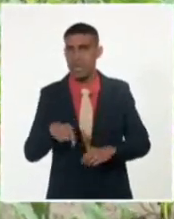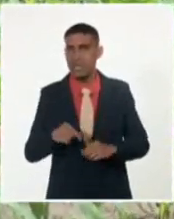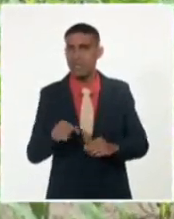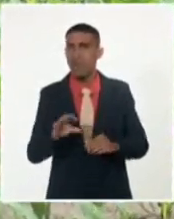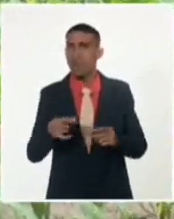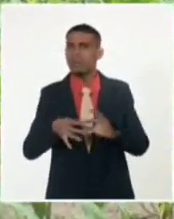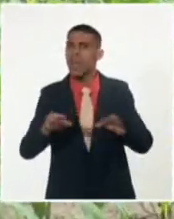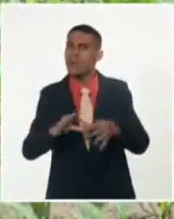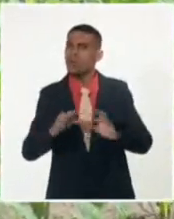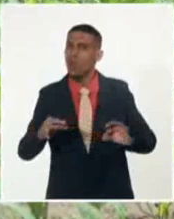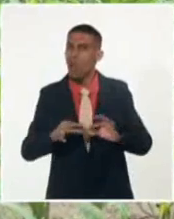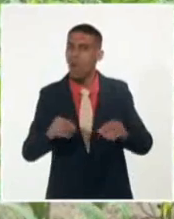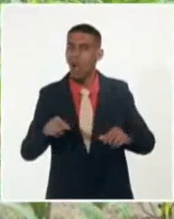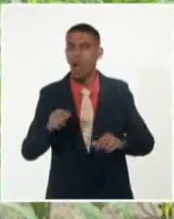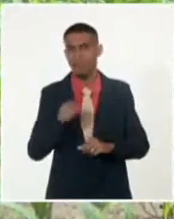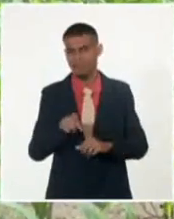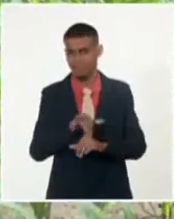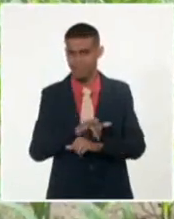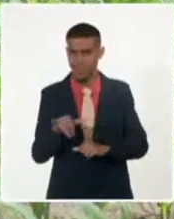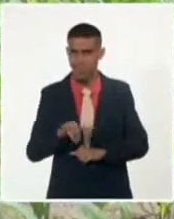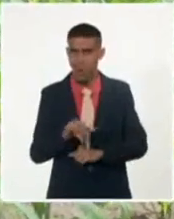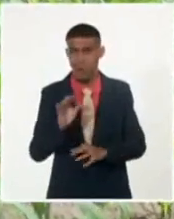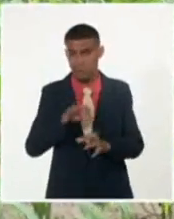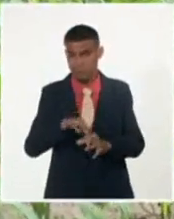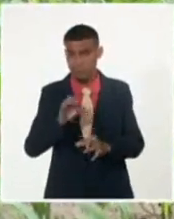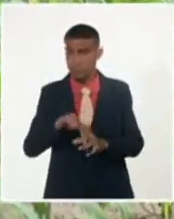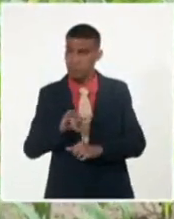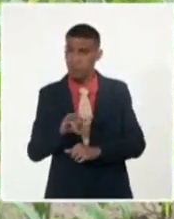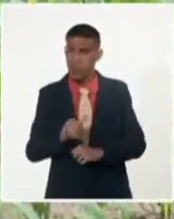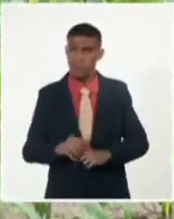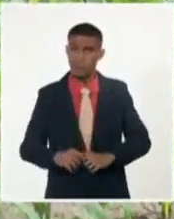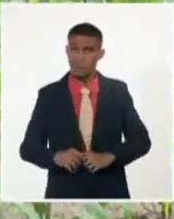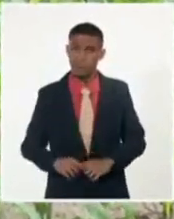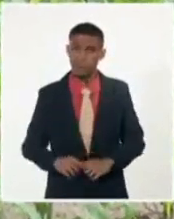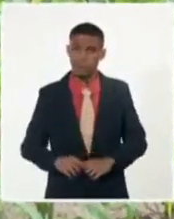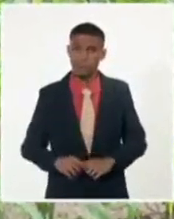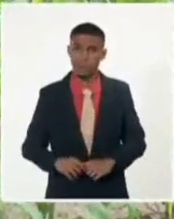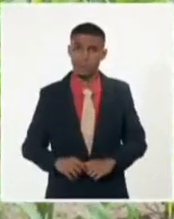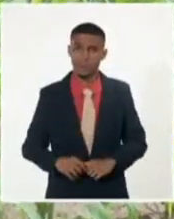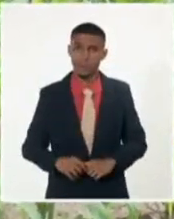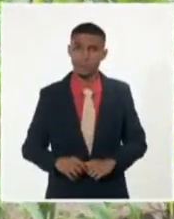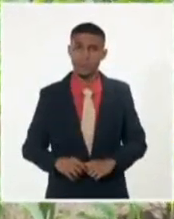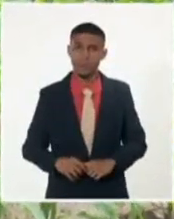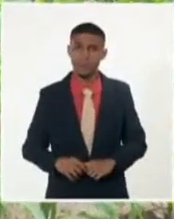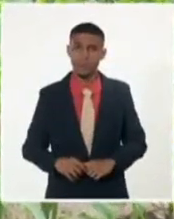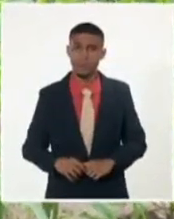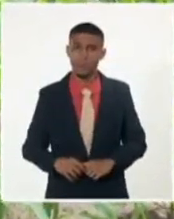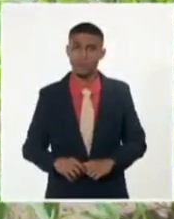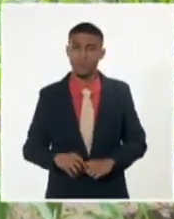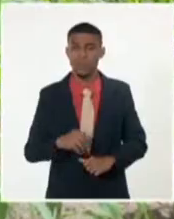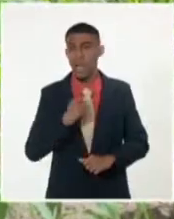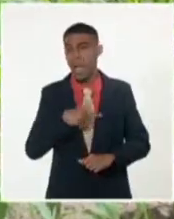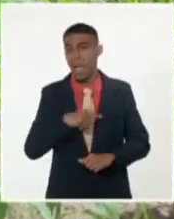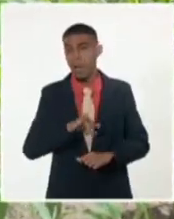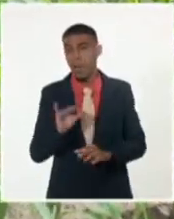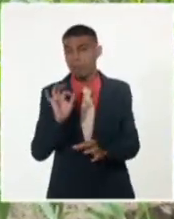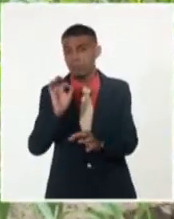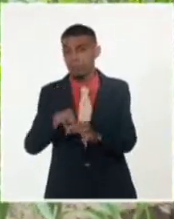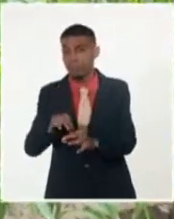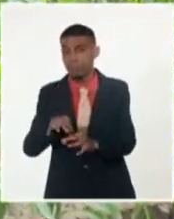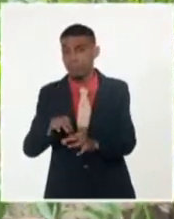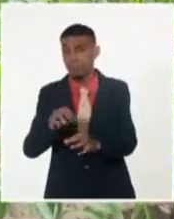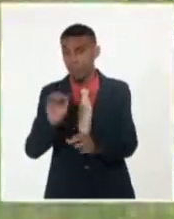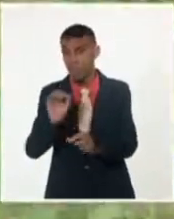hay escalonadamente sembradas, para que ya terminando una va entrando la otra y van escalonando